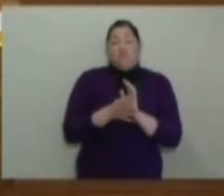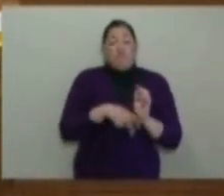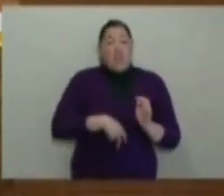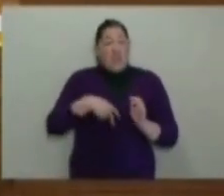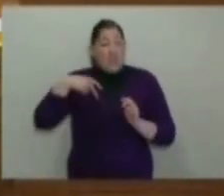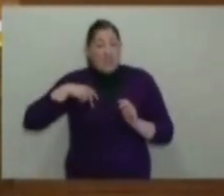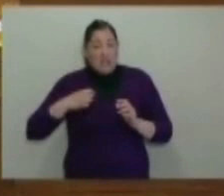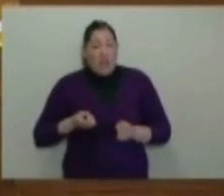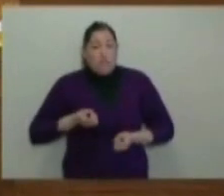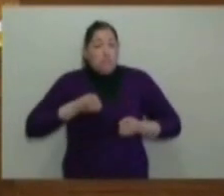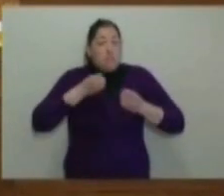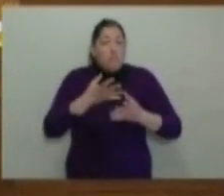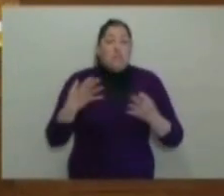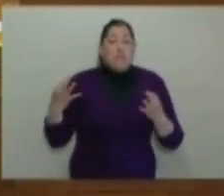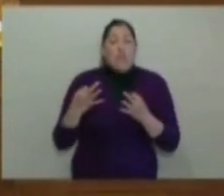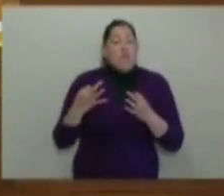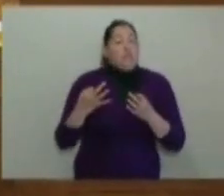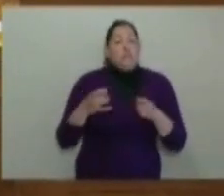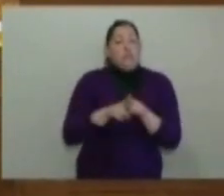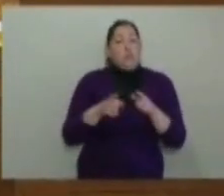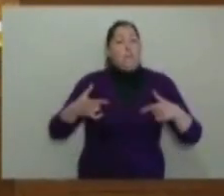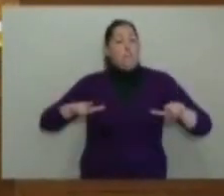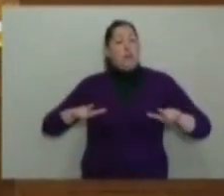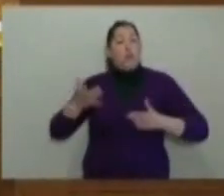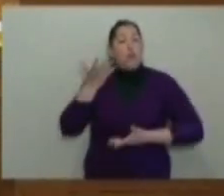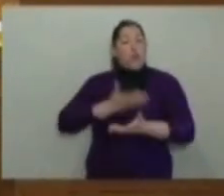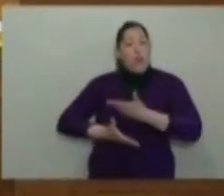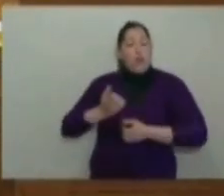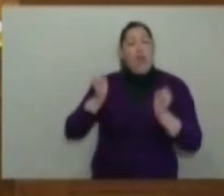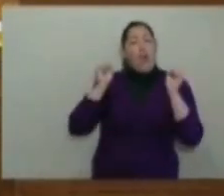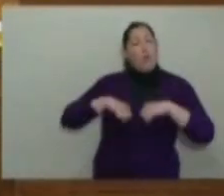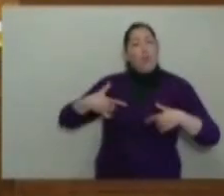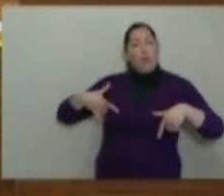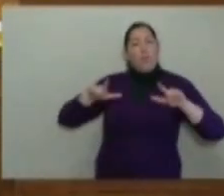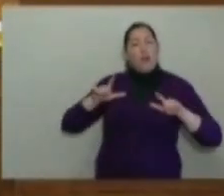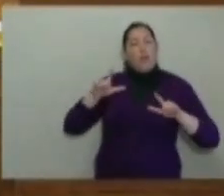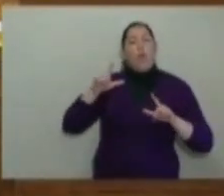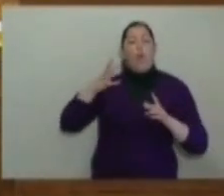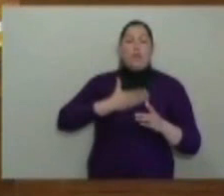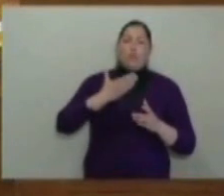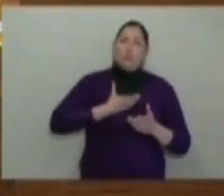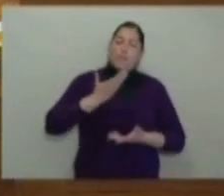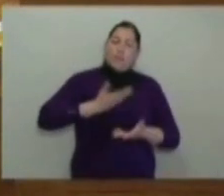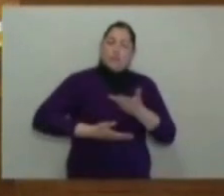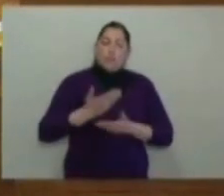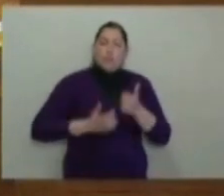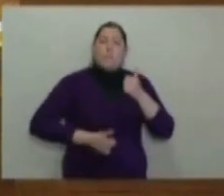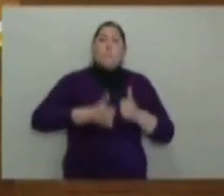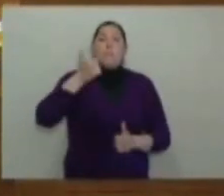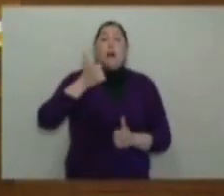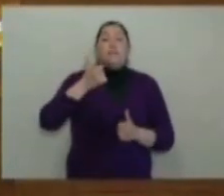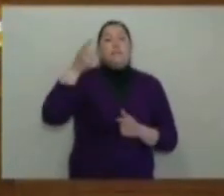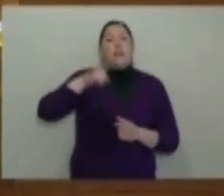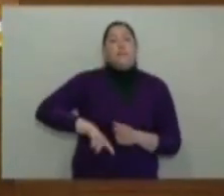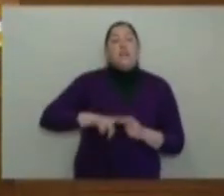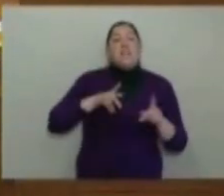de buscar esa ese marco de colaboración el acuerdo el acuerdo marco con los con los ayuntamientos y eh para minimizar